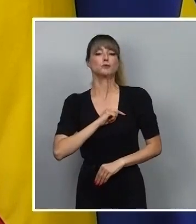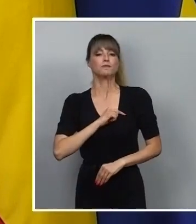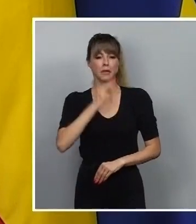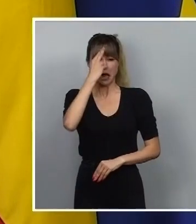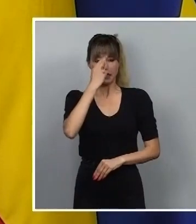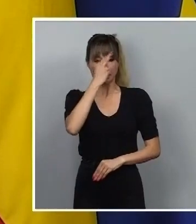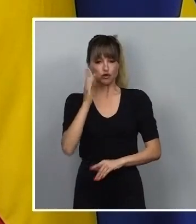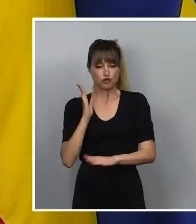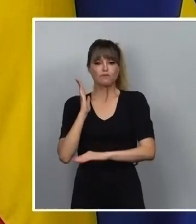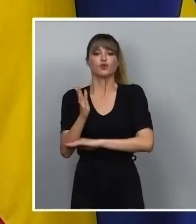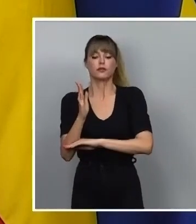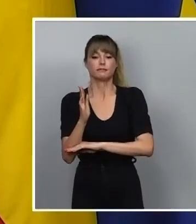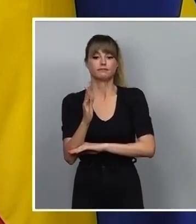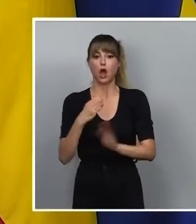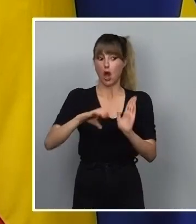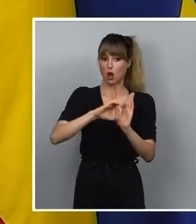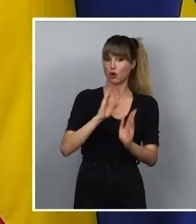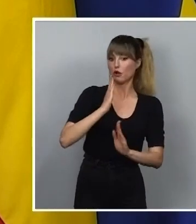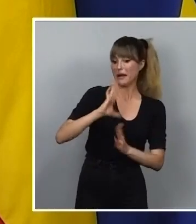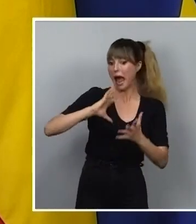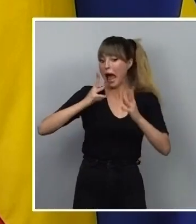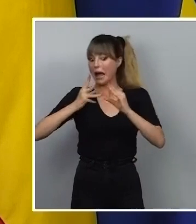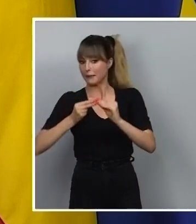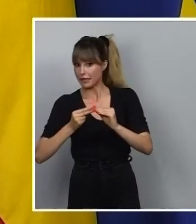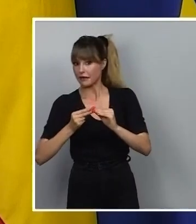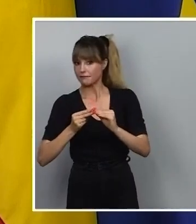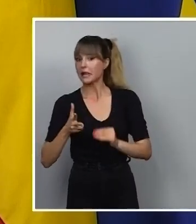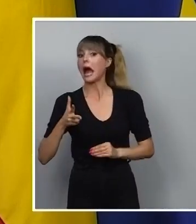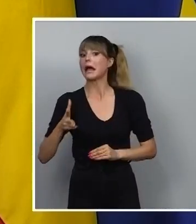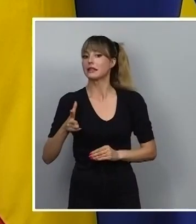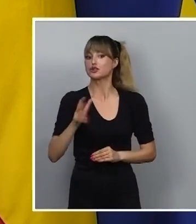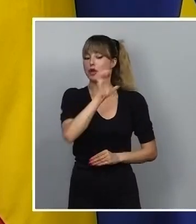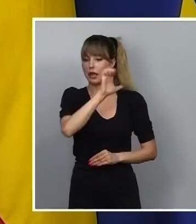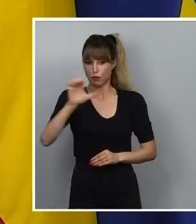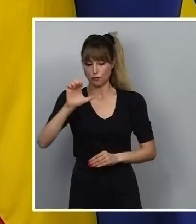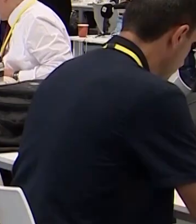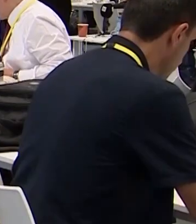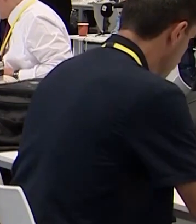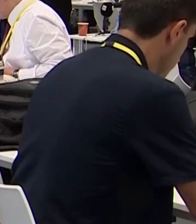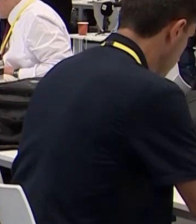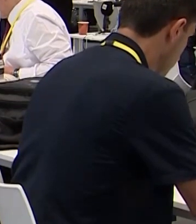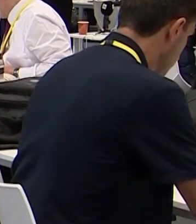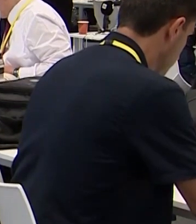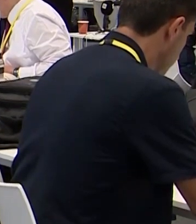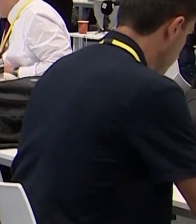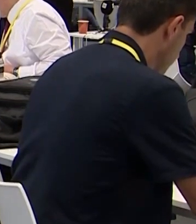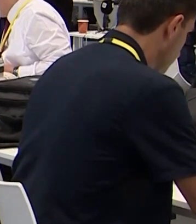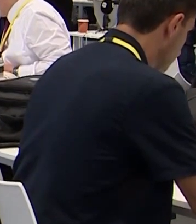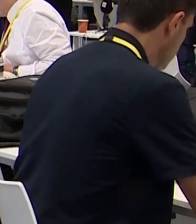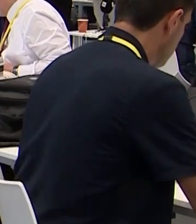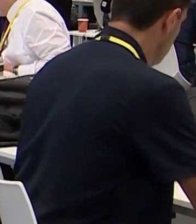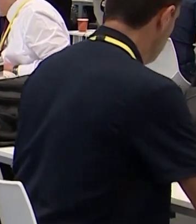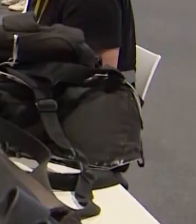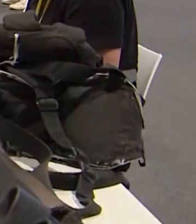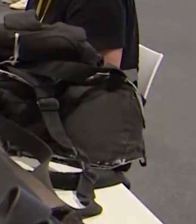adecuar nuestro Código Penal al derecho de la Unión Europea a los derechos de los países de nuestro entorno además se ha incluido la previsión de